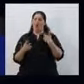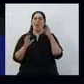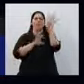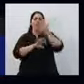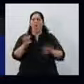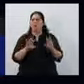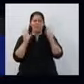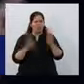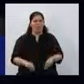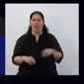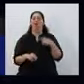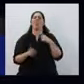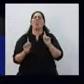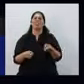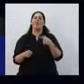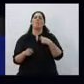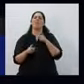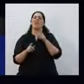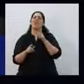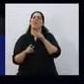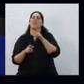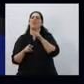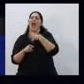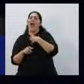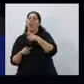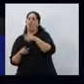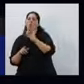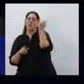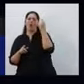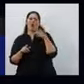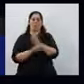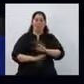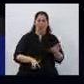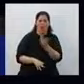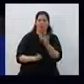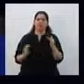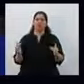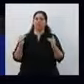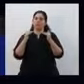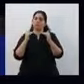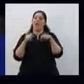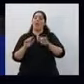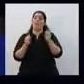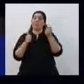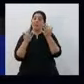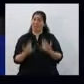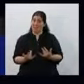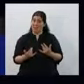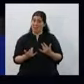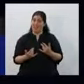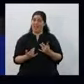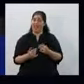provincias y redujimos la brecha entre los que mejores alumnos y los peores alumnos ahora empezamos con matemáticas